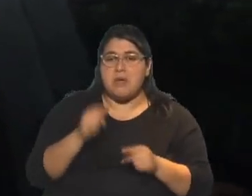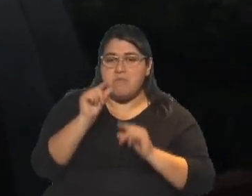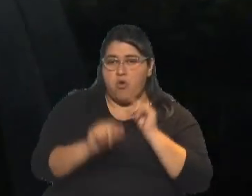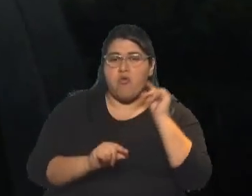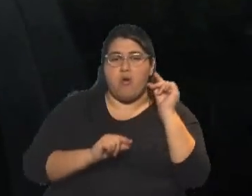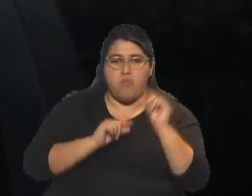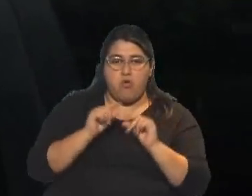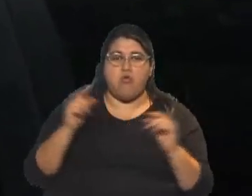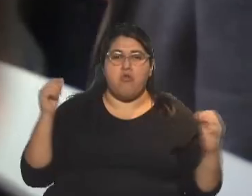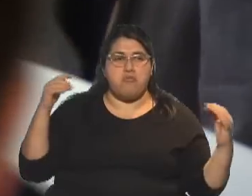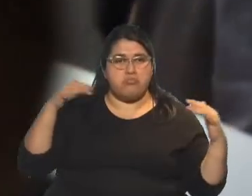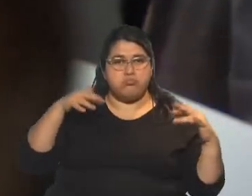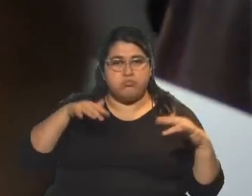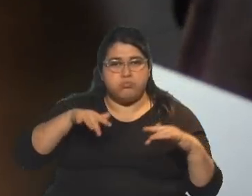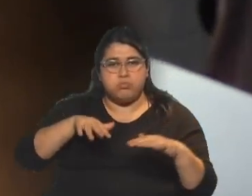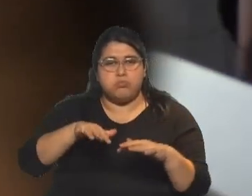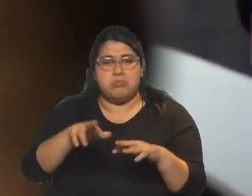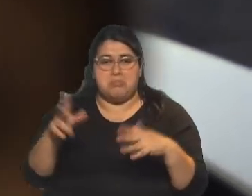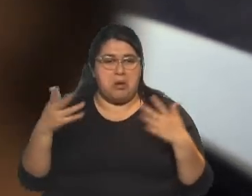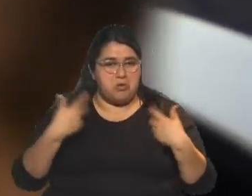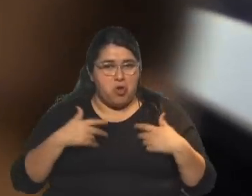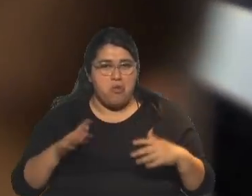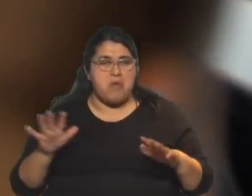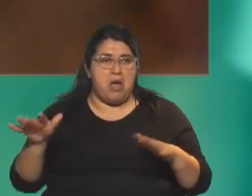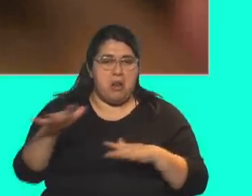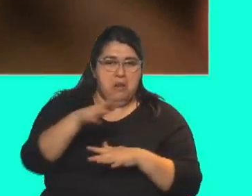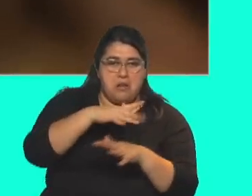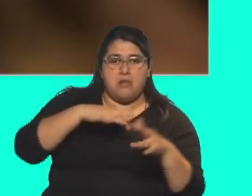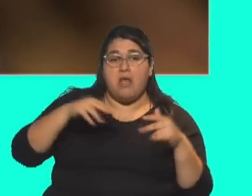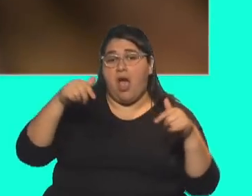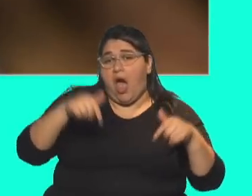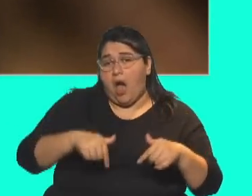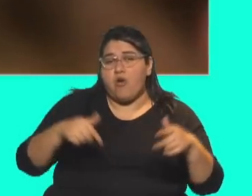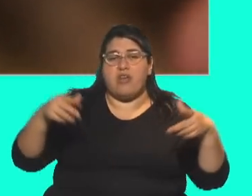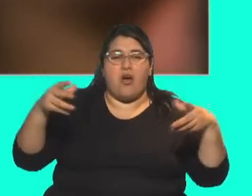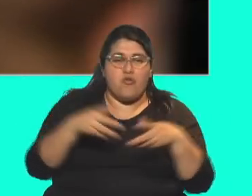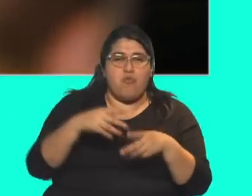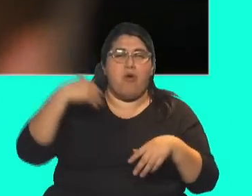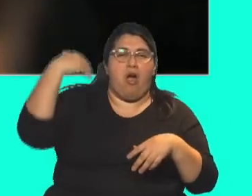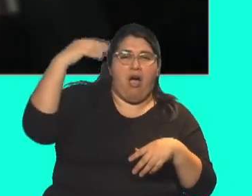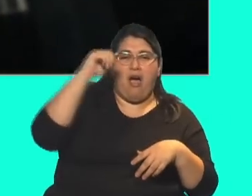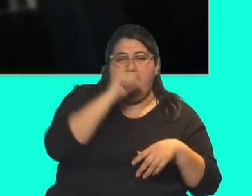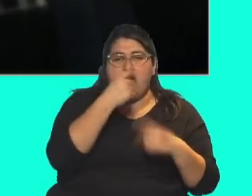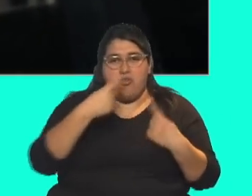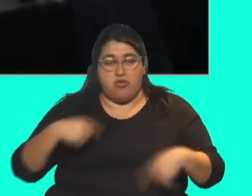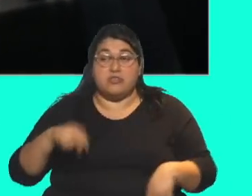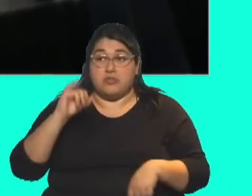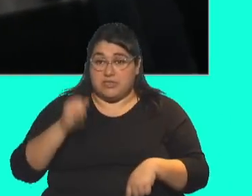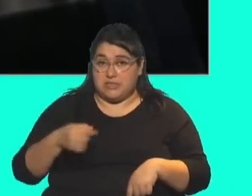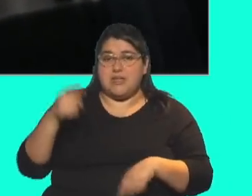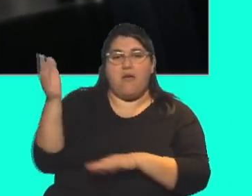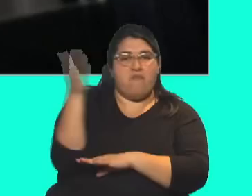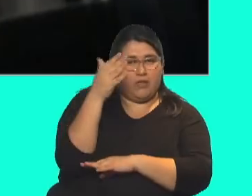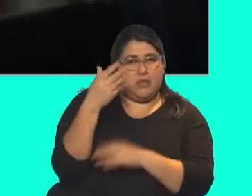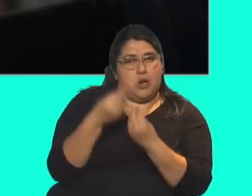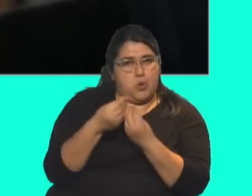con total normalidad por ahora hay pocos cánticos pero sí muchas banderas mucho color aquí en